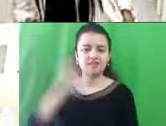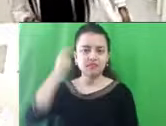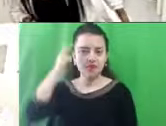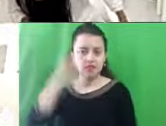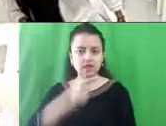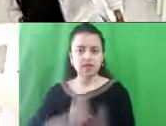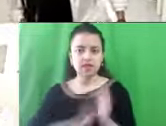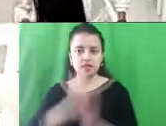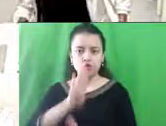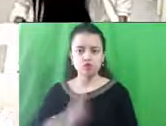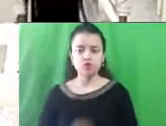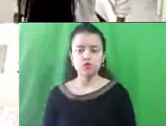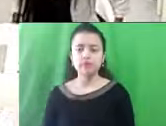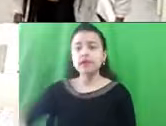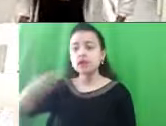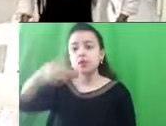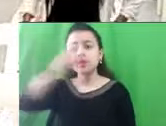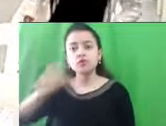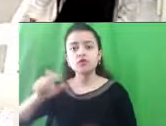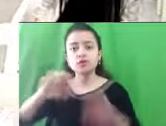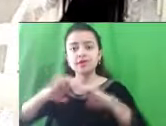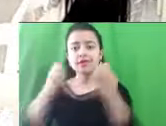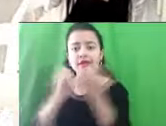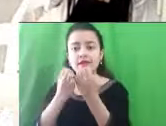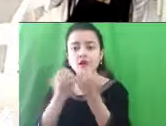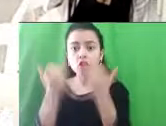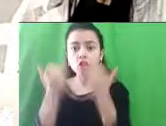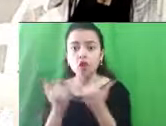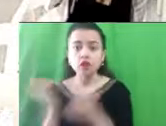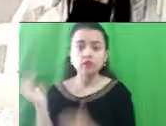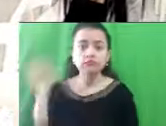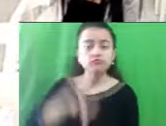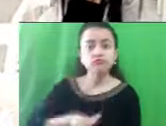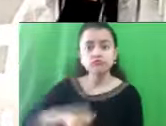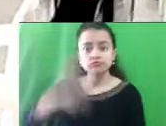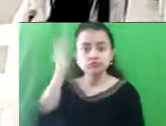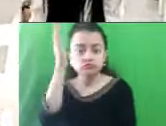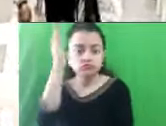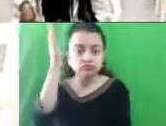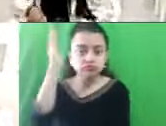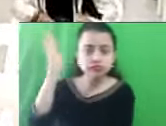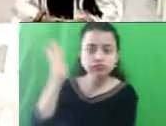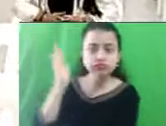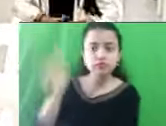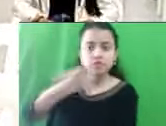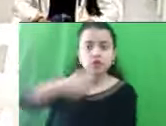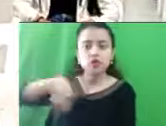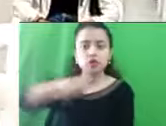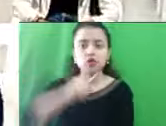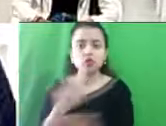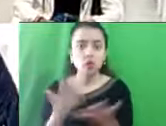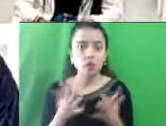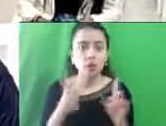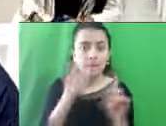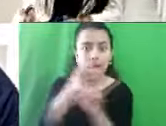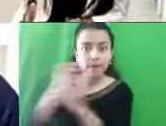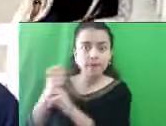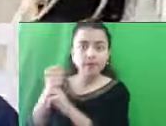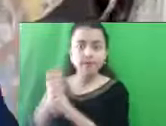trabajo que hoy venía a contarnos esos avances del año 2021. Igualmente, extender ese saludo a la